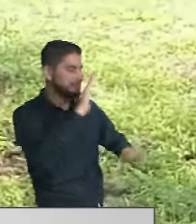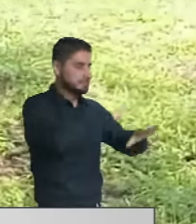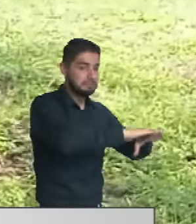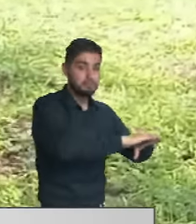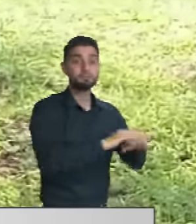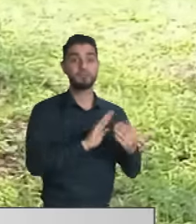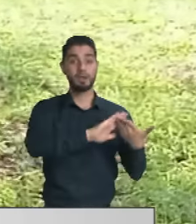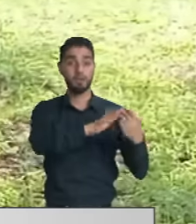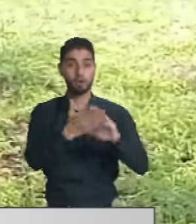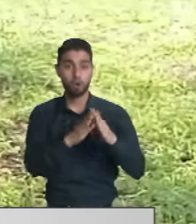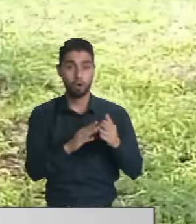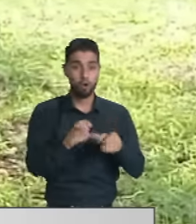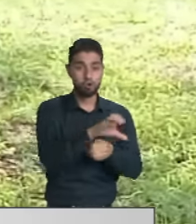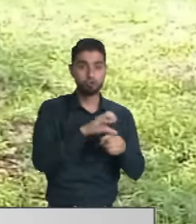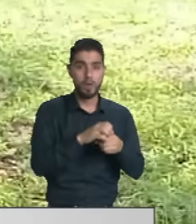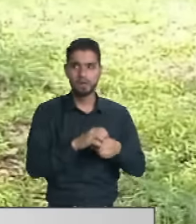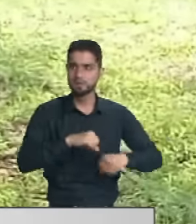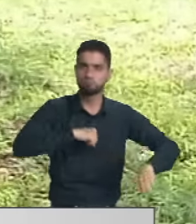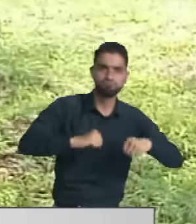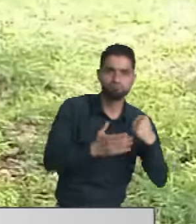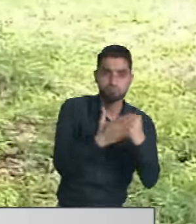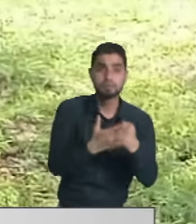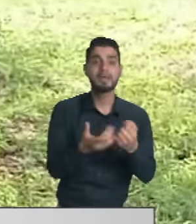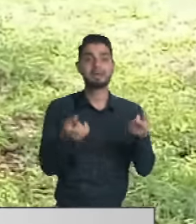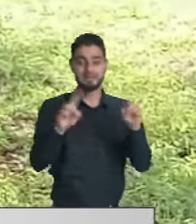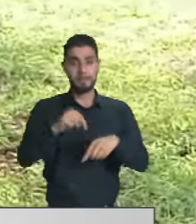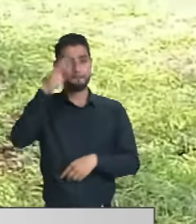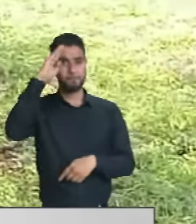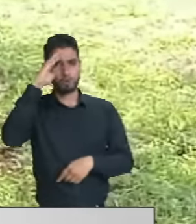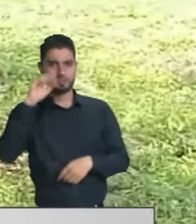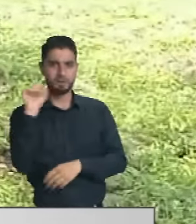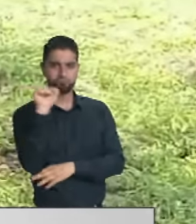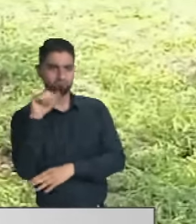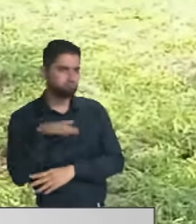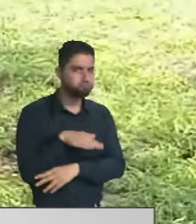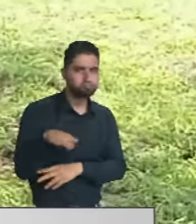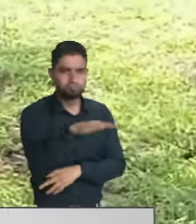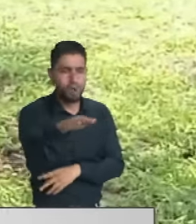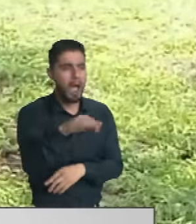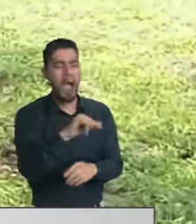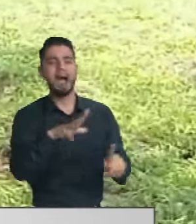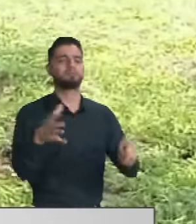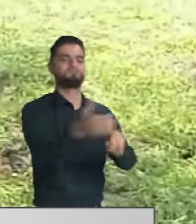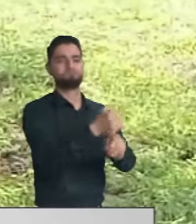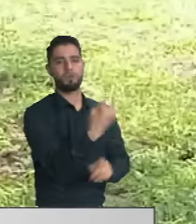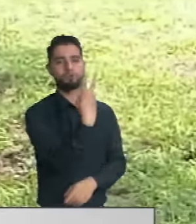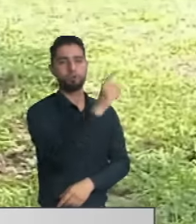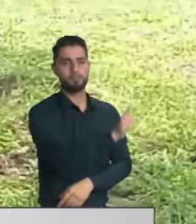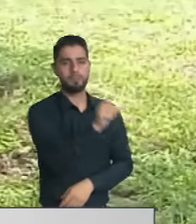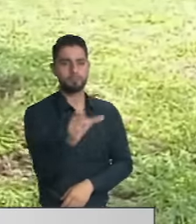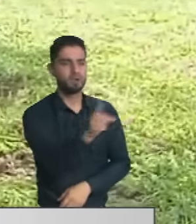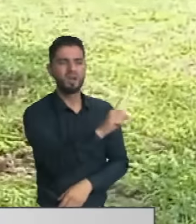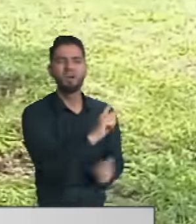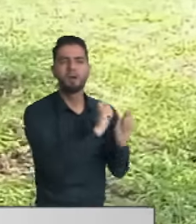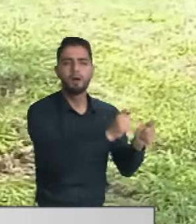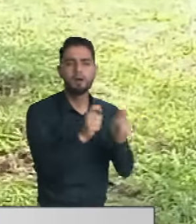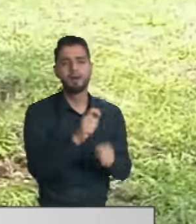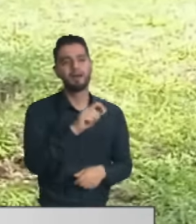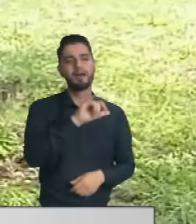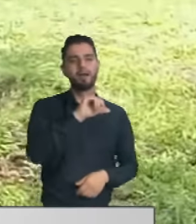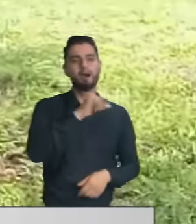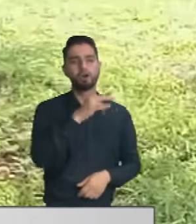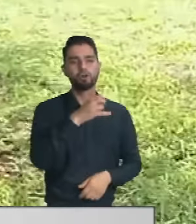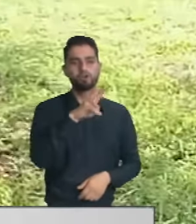rápida reacción de las patrullas permitieron iniciar una persecución que concluyó en la captura de 2 sujetos conocidos con los alias de Jofren y Jordi,